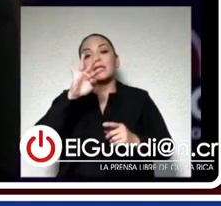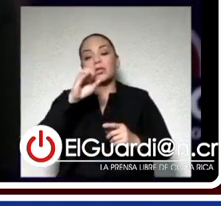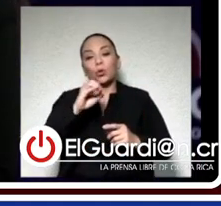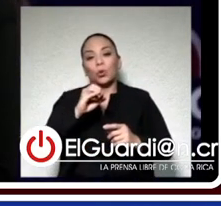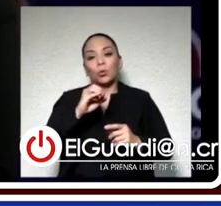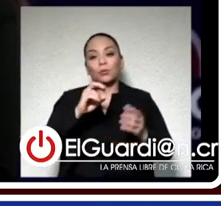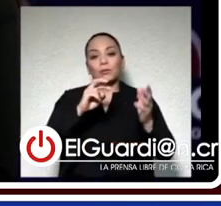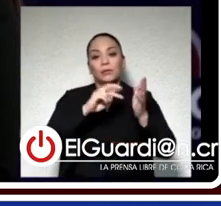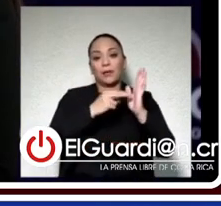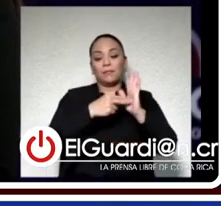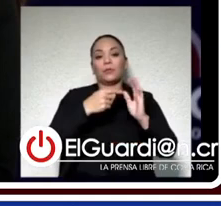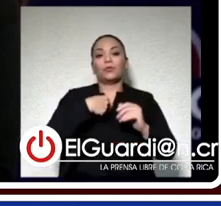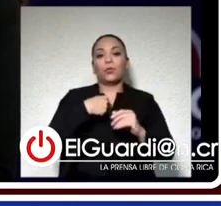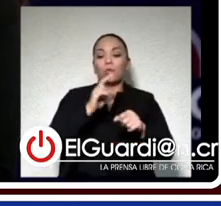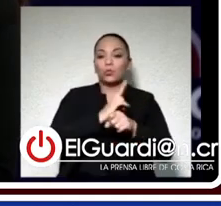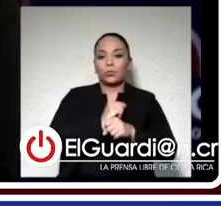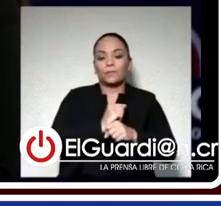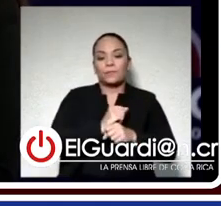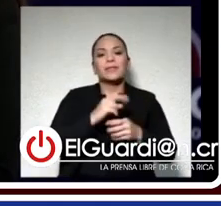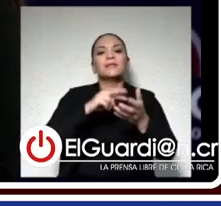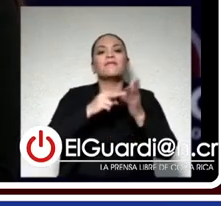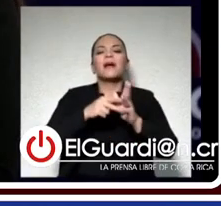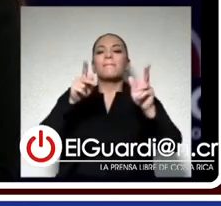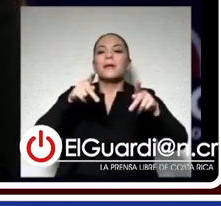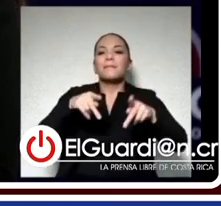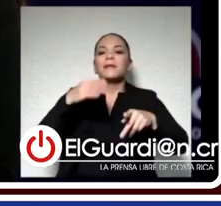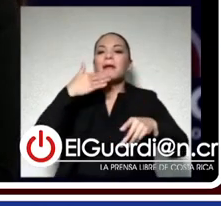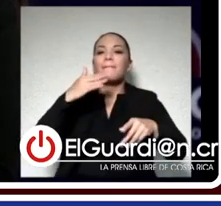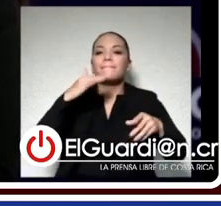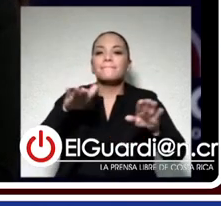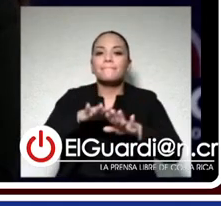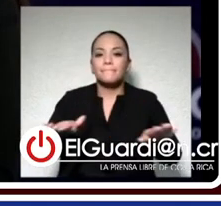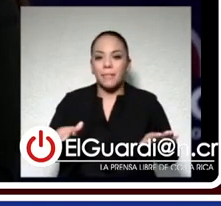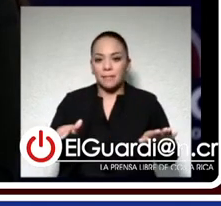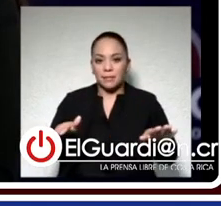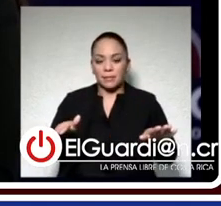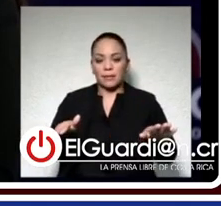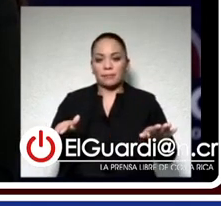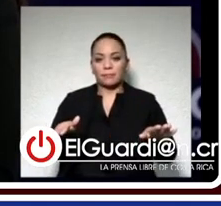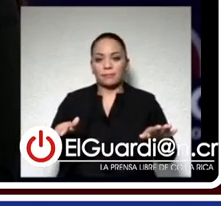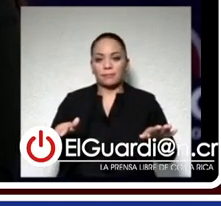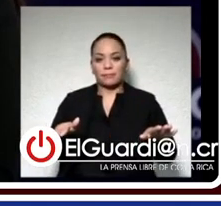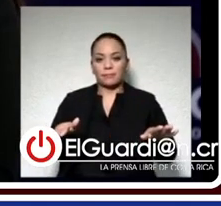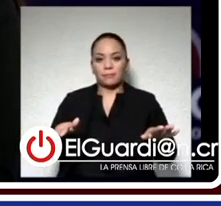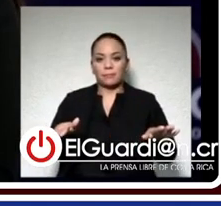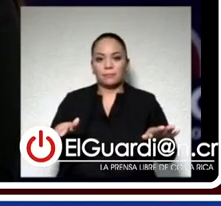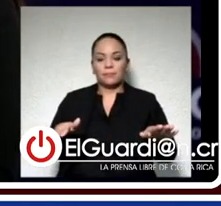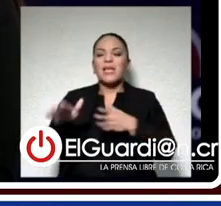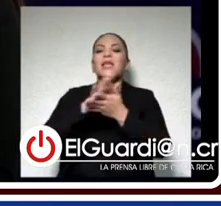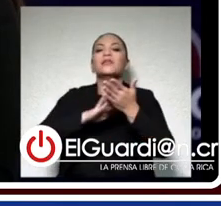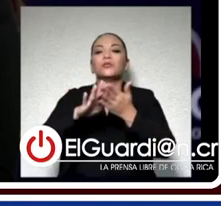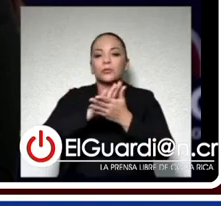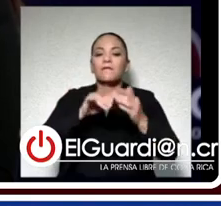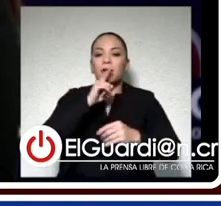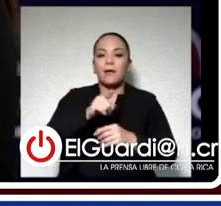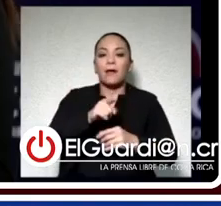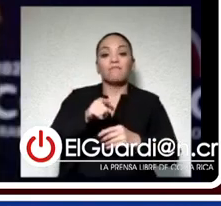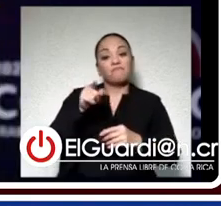y si usted busca, significa una persona perversa que distorsiona la realidad. Y eso es don Jason Ureña para